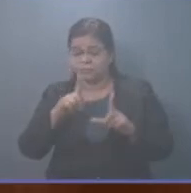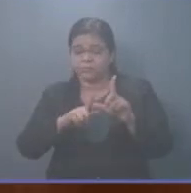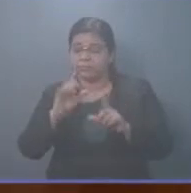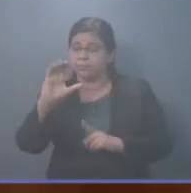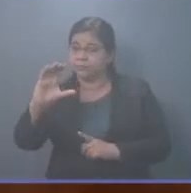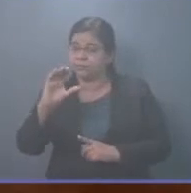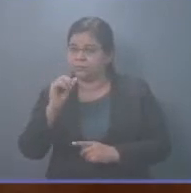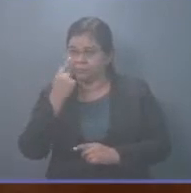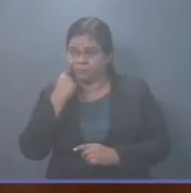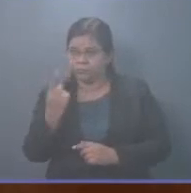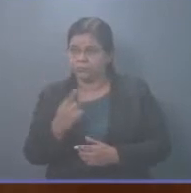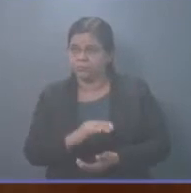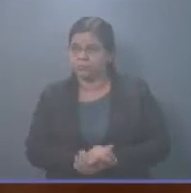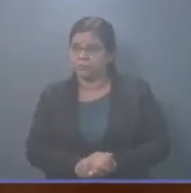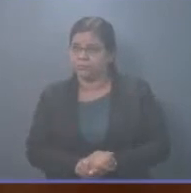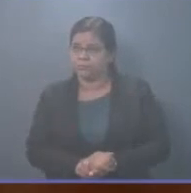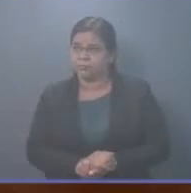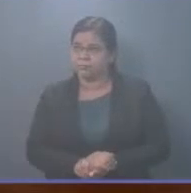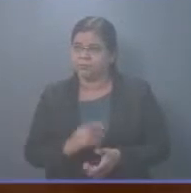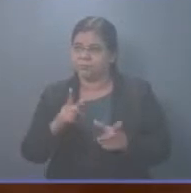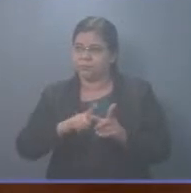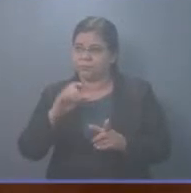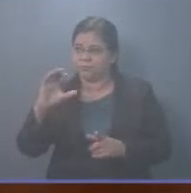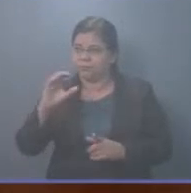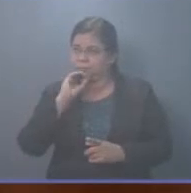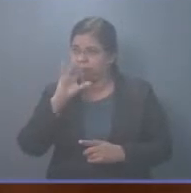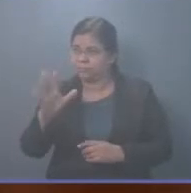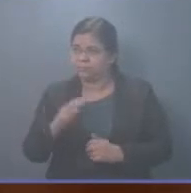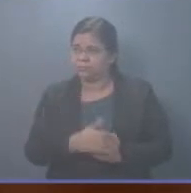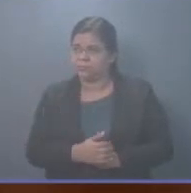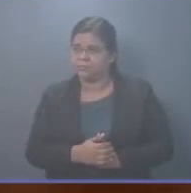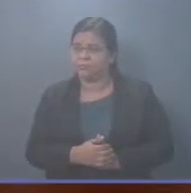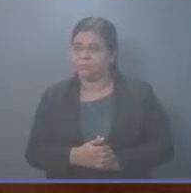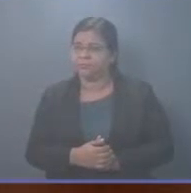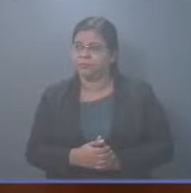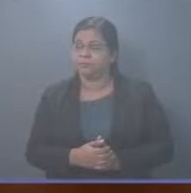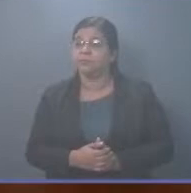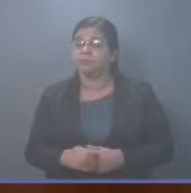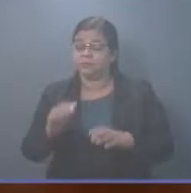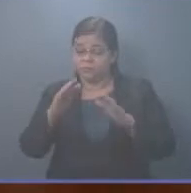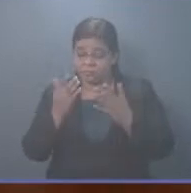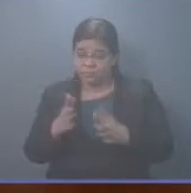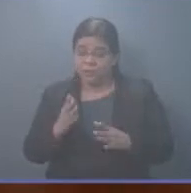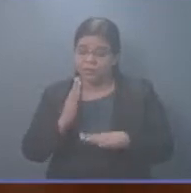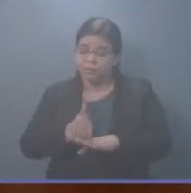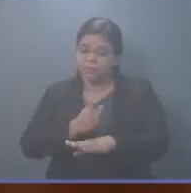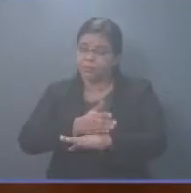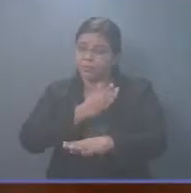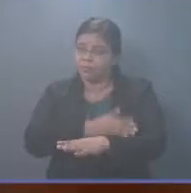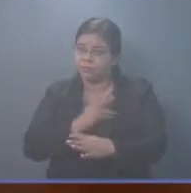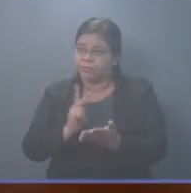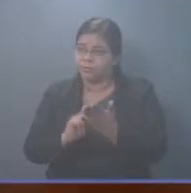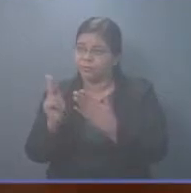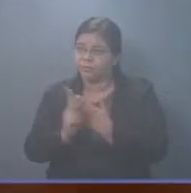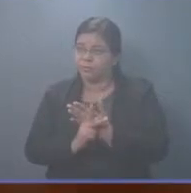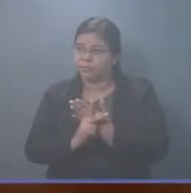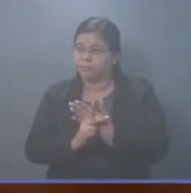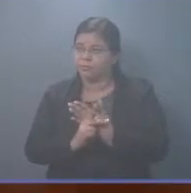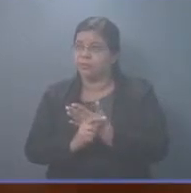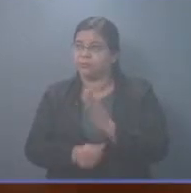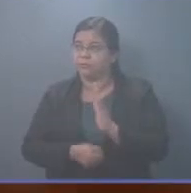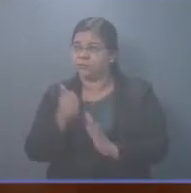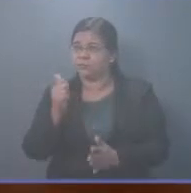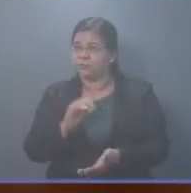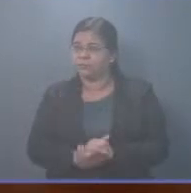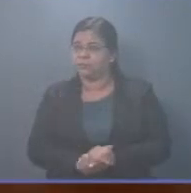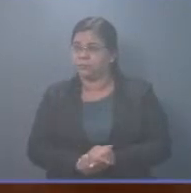C. El literal C original dice de la siguiente manera: equiparar progresivamente las condiciones de las instituciones